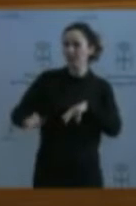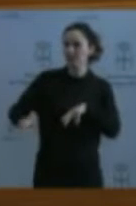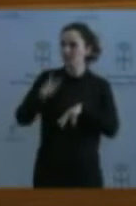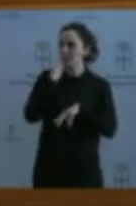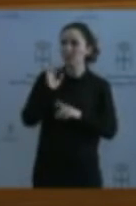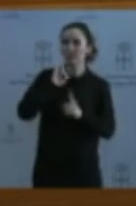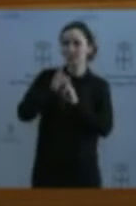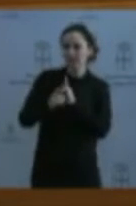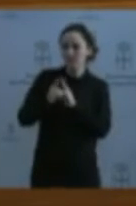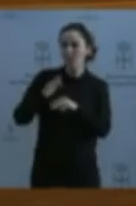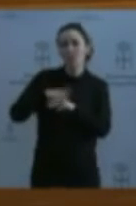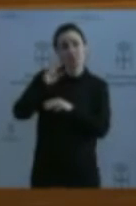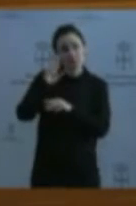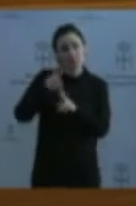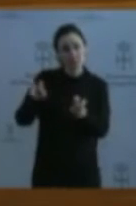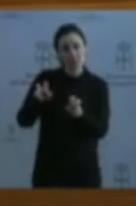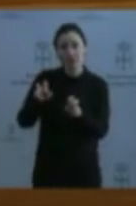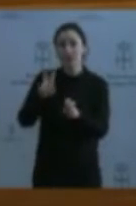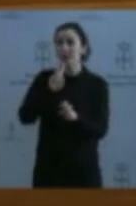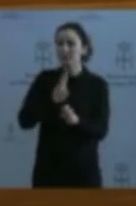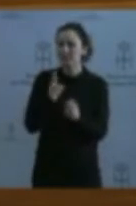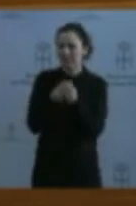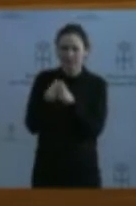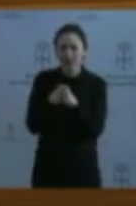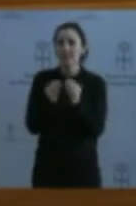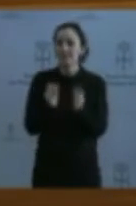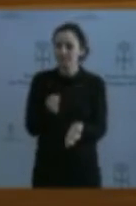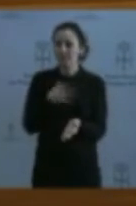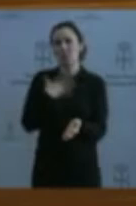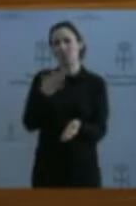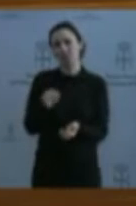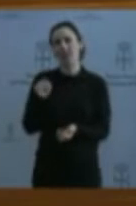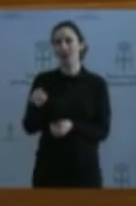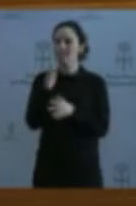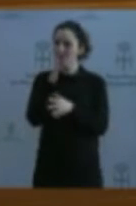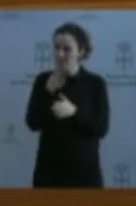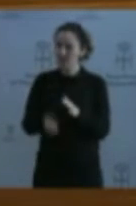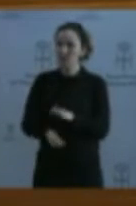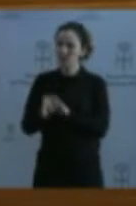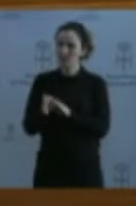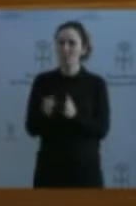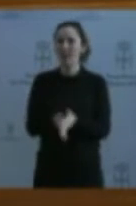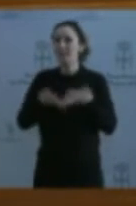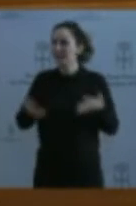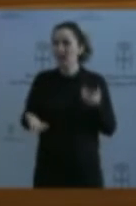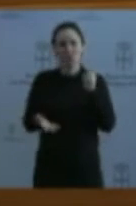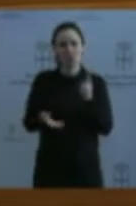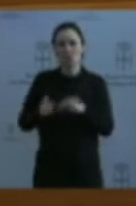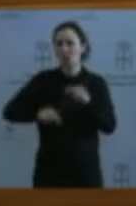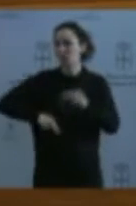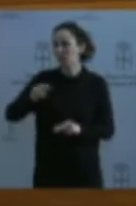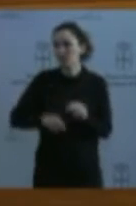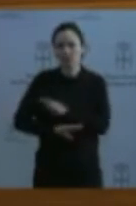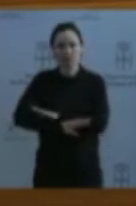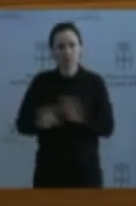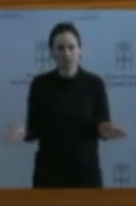a ellos les parecía que sí que se podía desarrollar ese proyecto precisamente en Villaviciosa ampliando ese espacio. No es tan